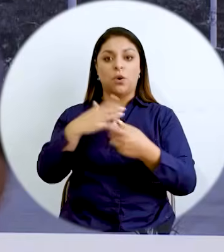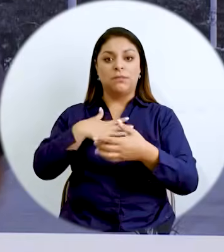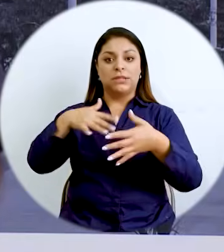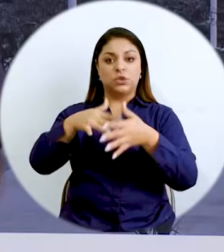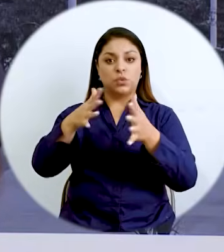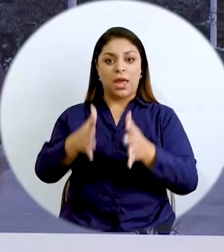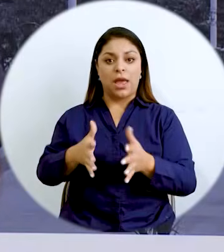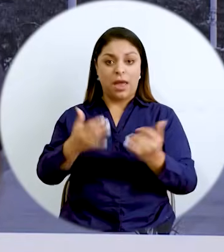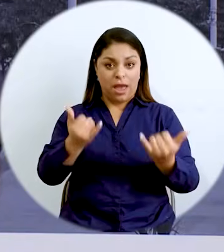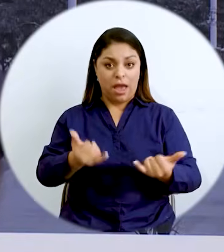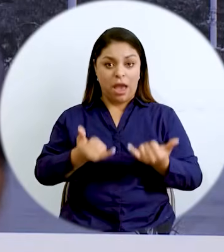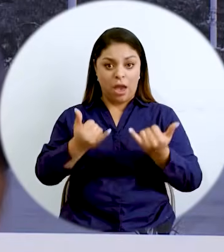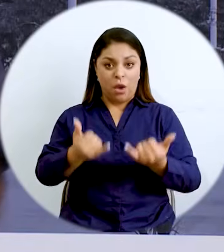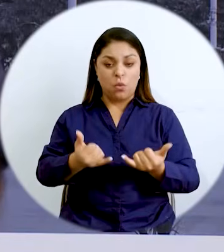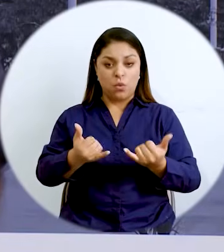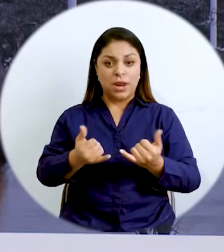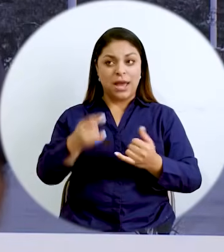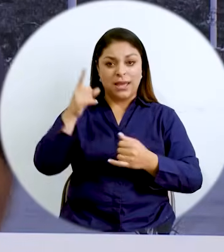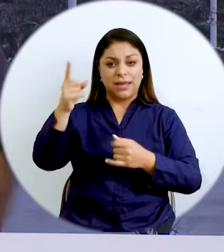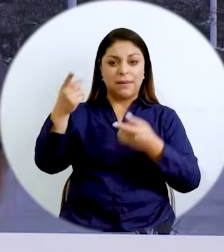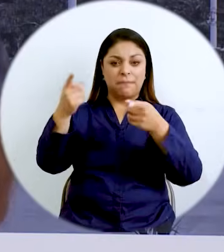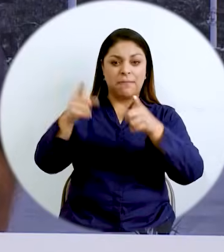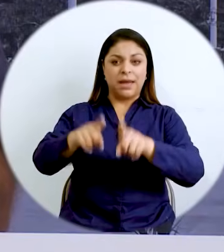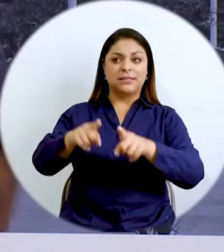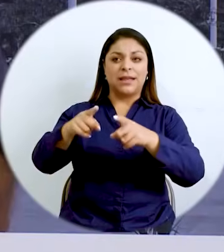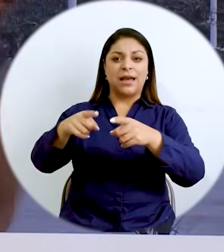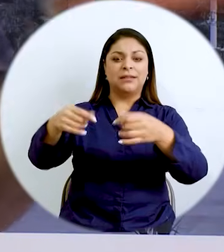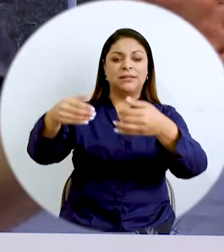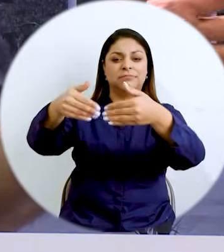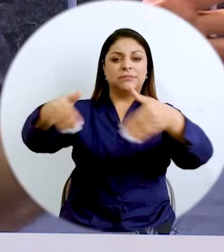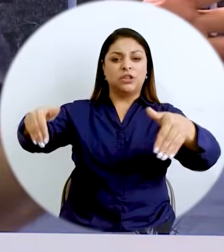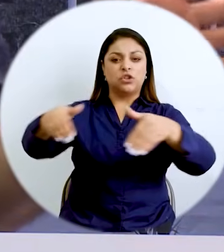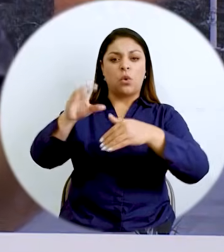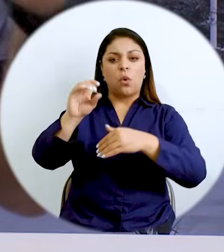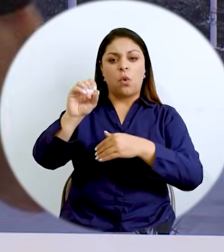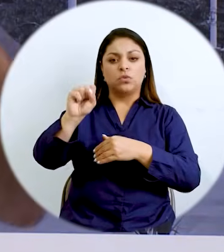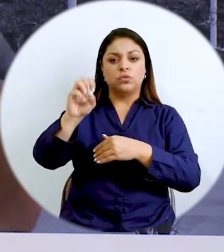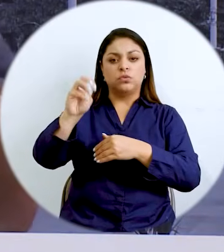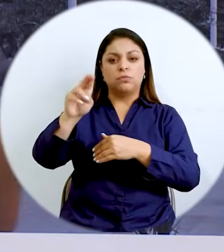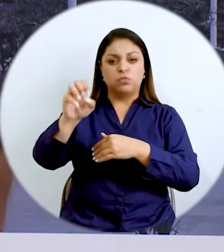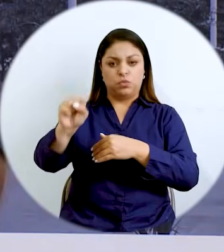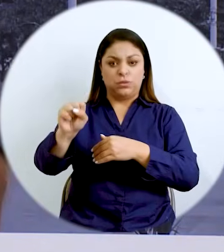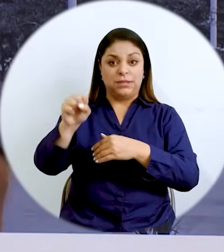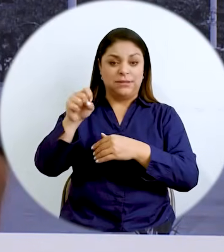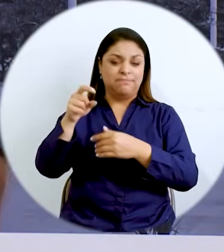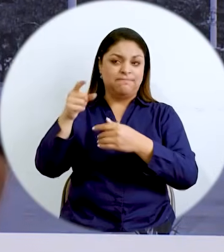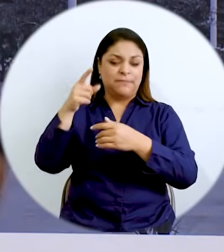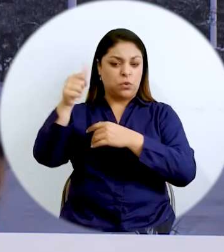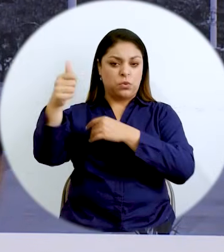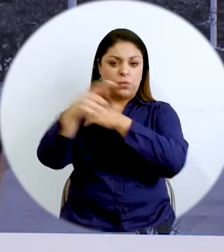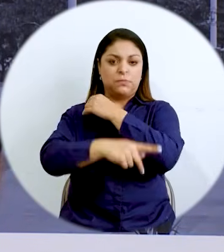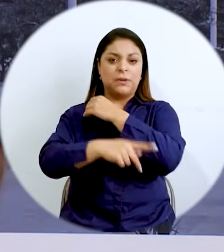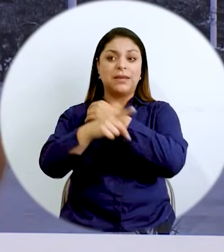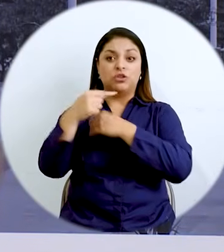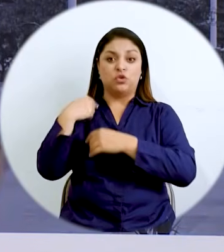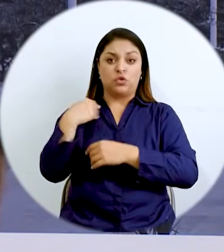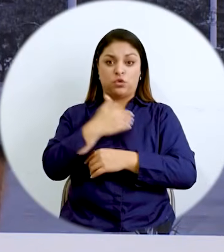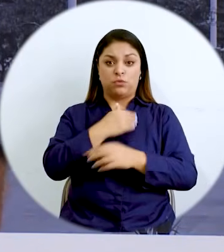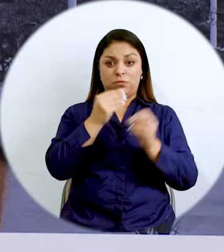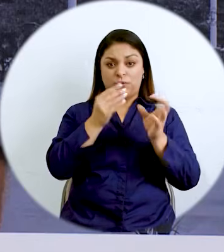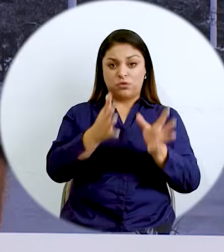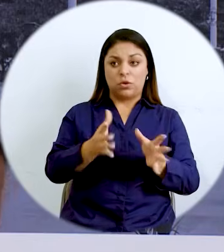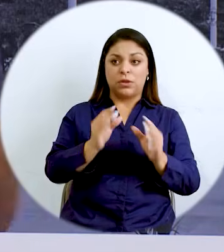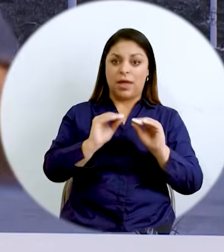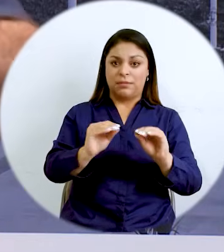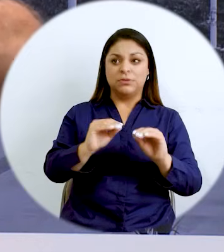está sucediendo ahorita en el estrecho de Hormuz, a nosotros como productores, como académicos, nos tiene